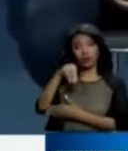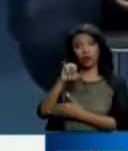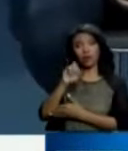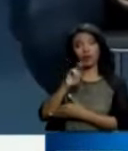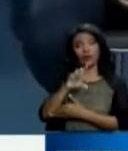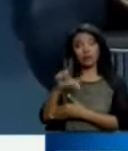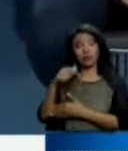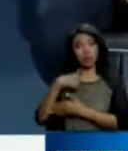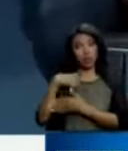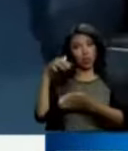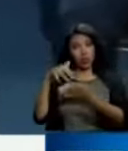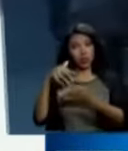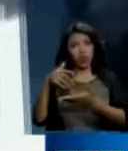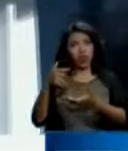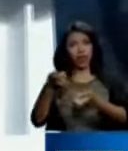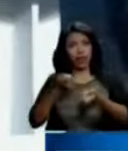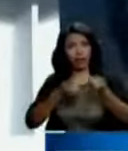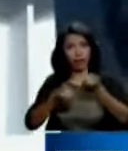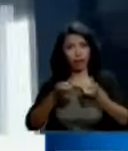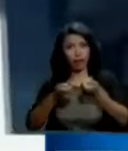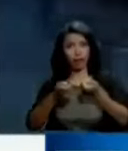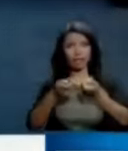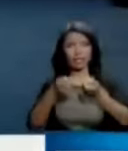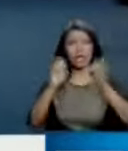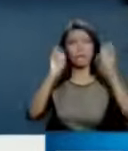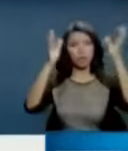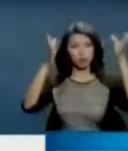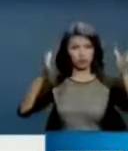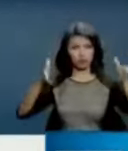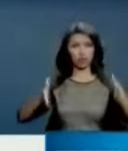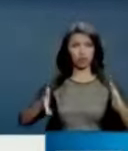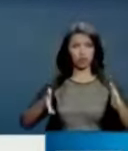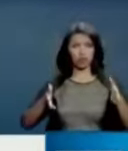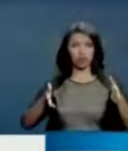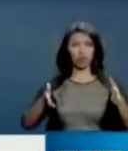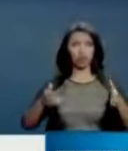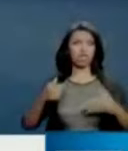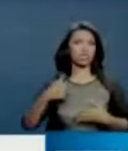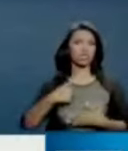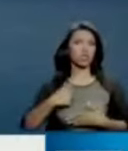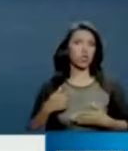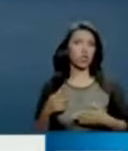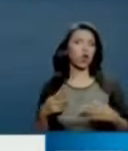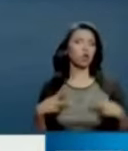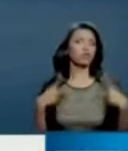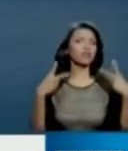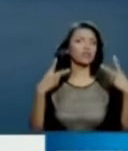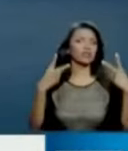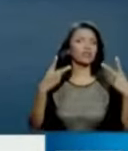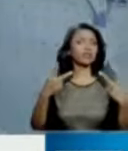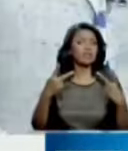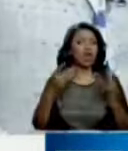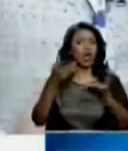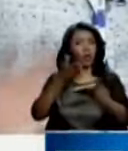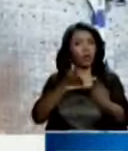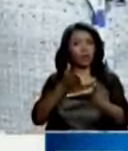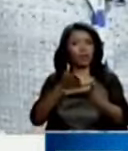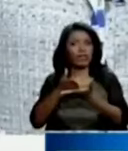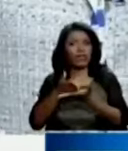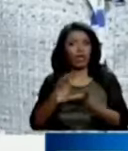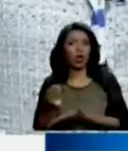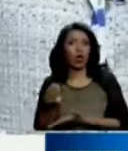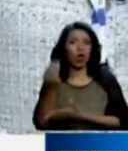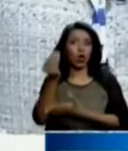se nacionalizó norteamericano o goza de la ciudadanía norteamericana, renunció a la panameña y no ha sido habilitado. Este es el caso de